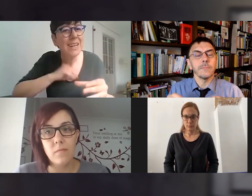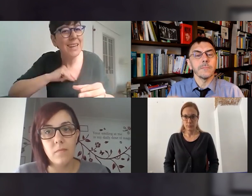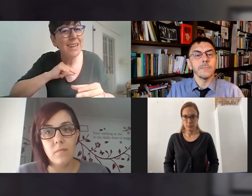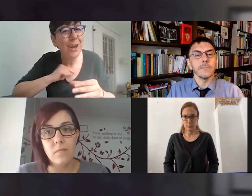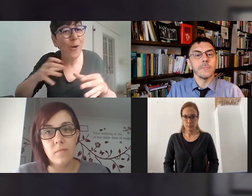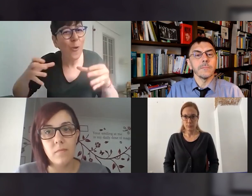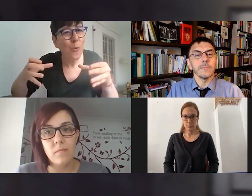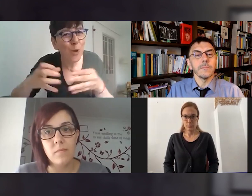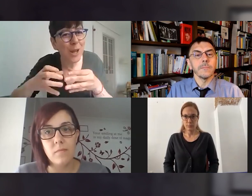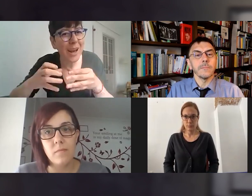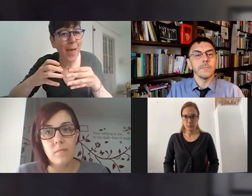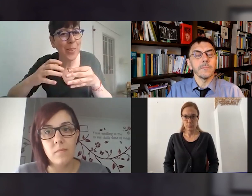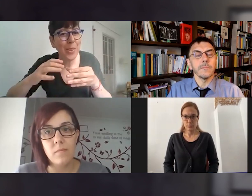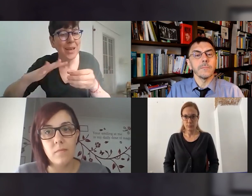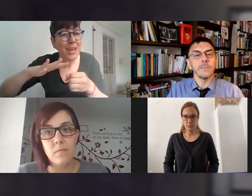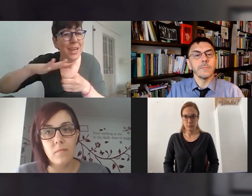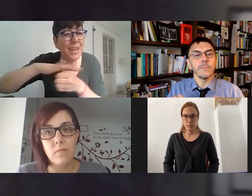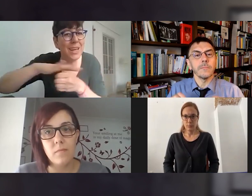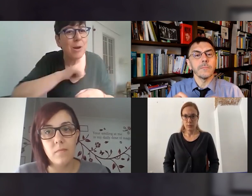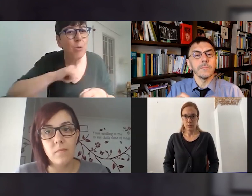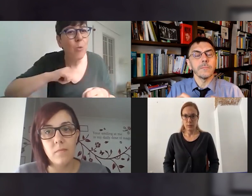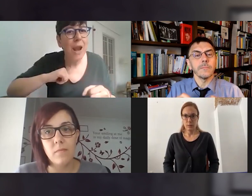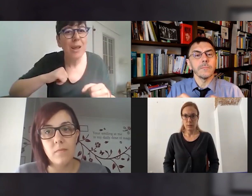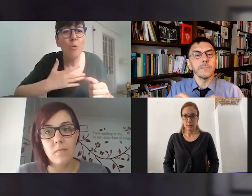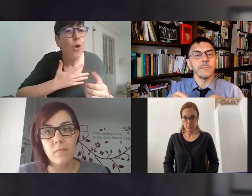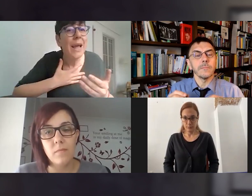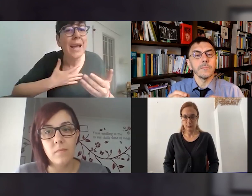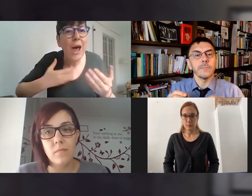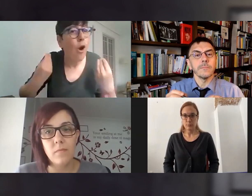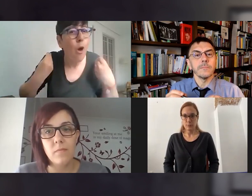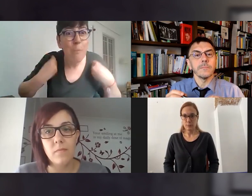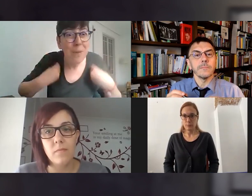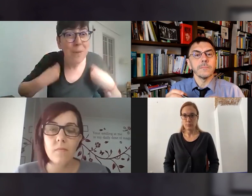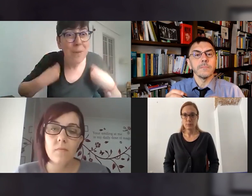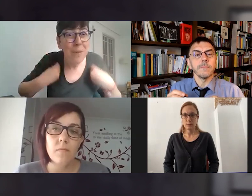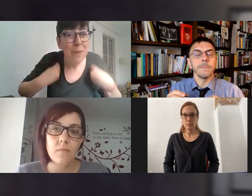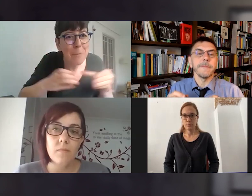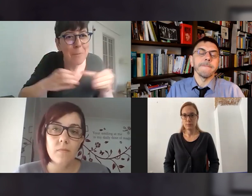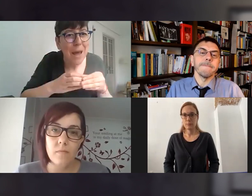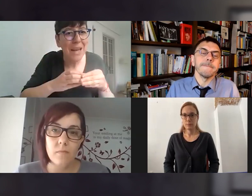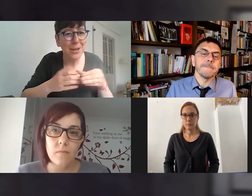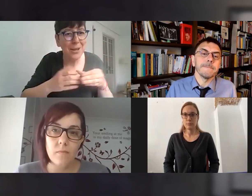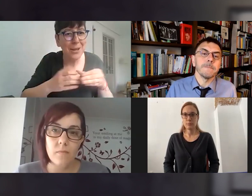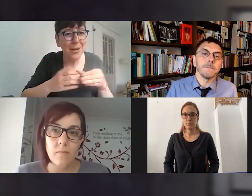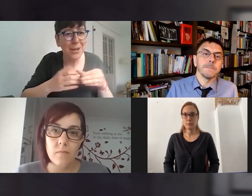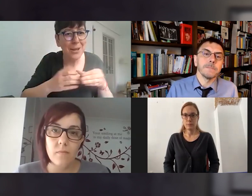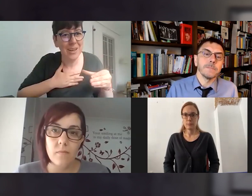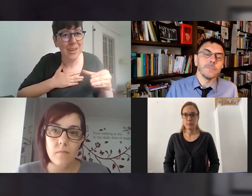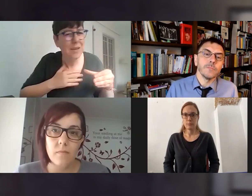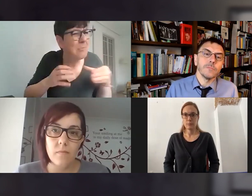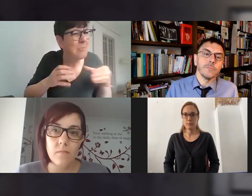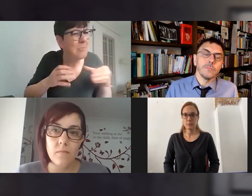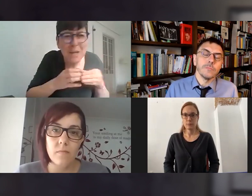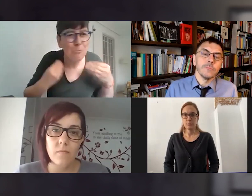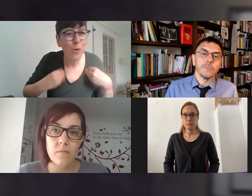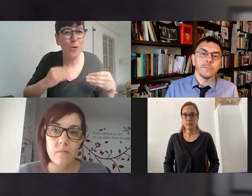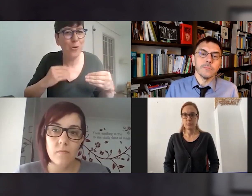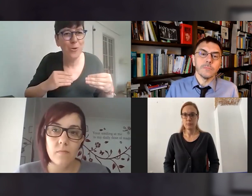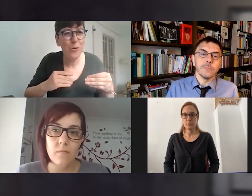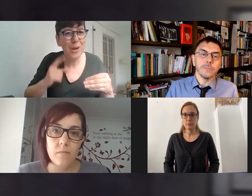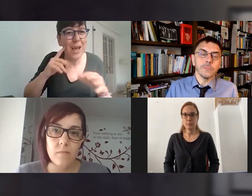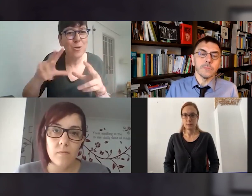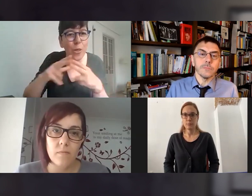que se nos ha planteado. Ha surgido este sentimiento de comunidad, y los individualismos ya no